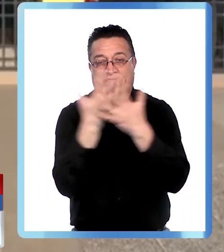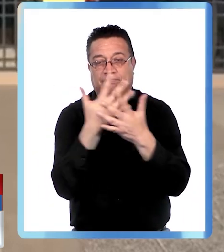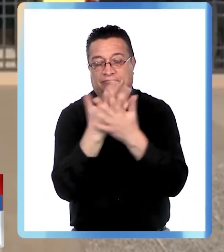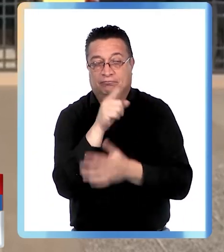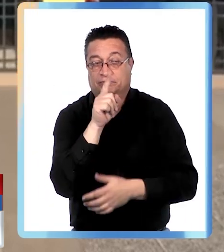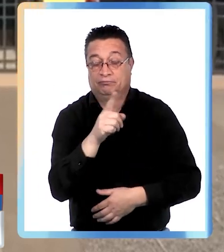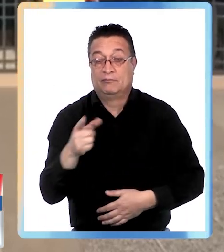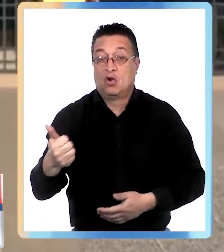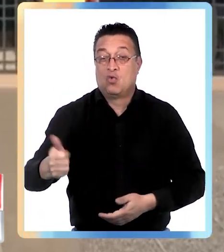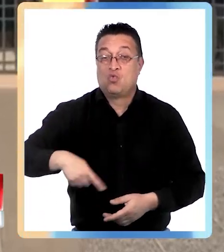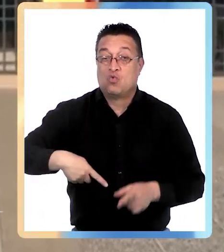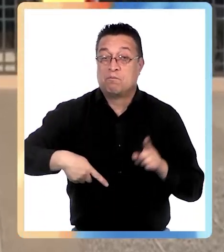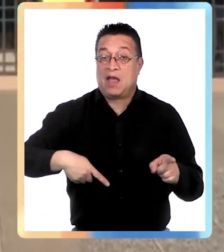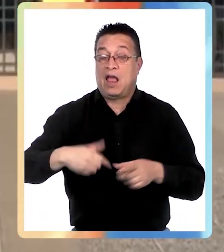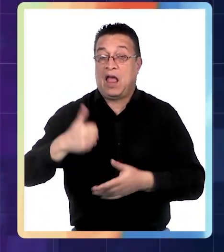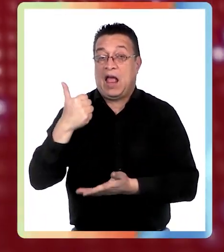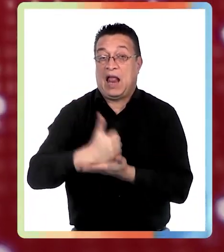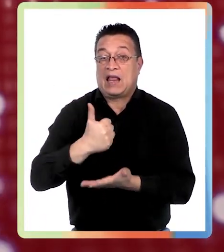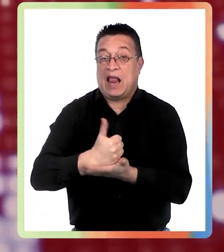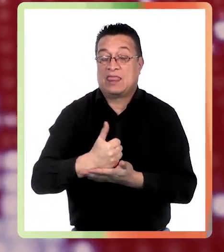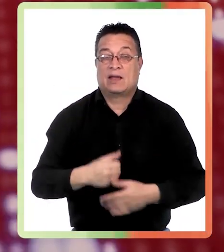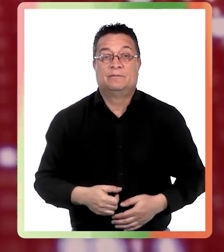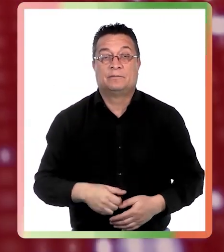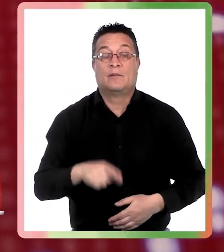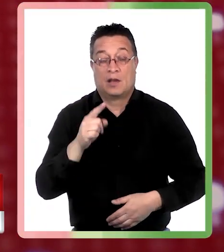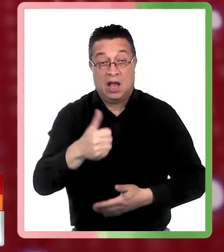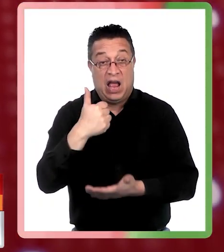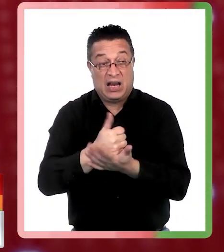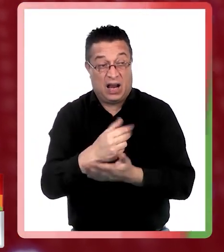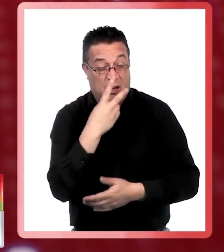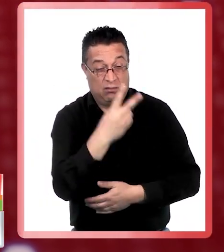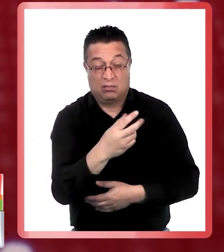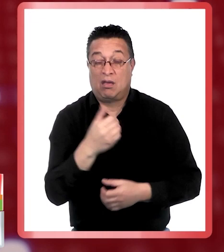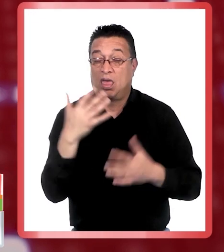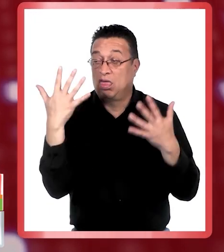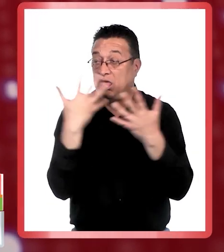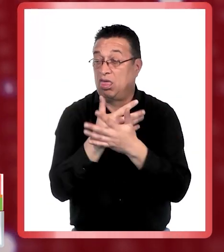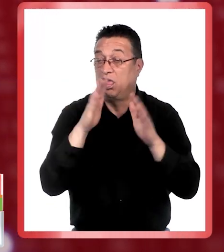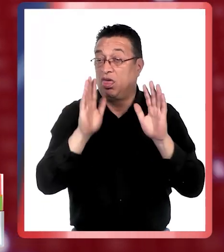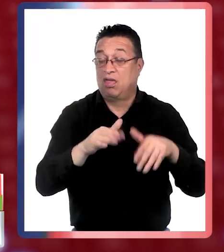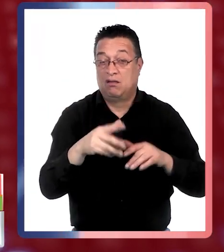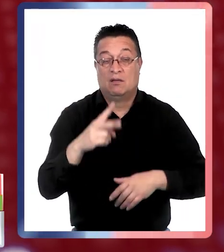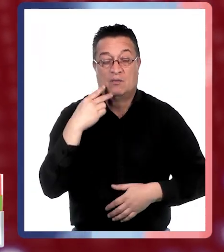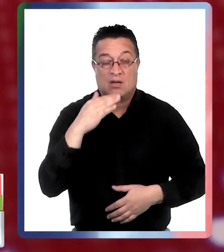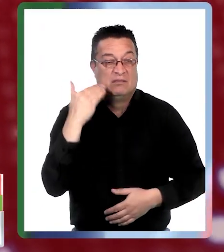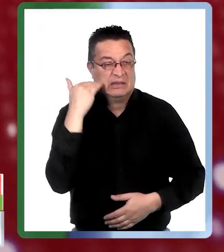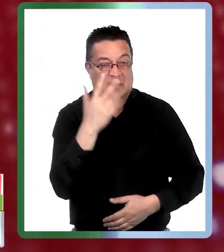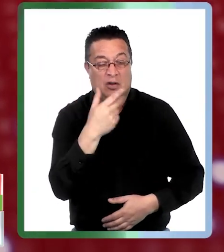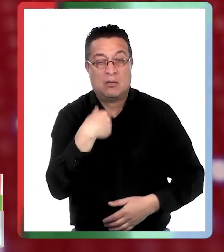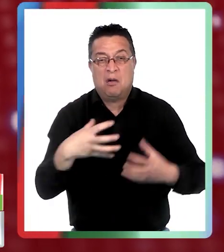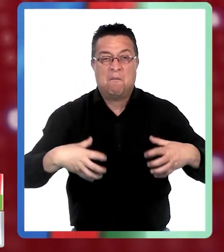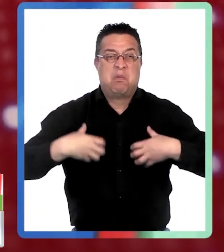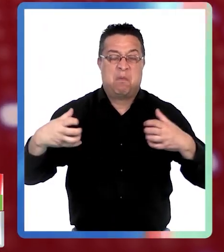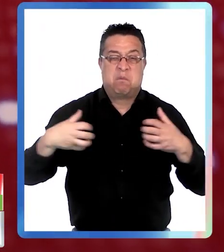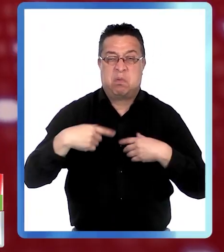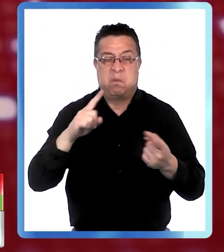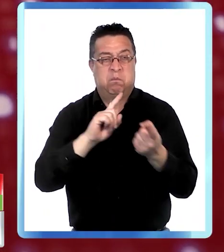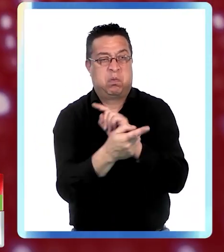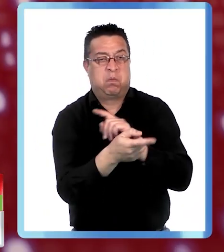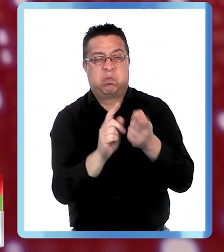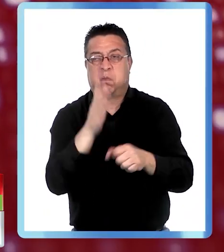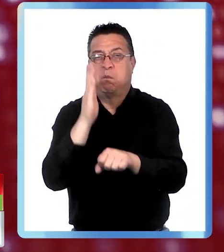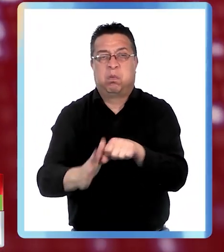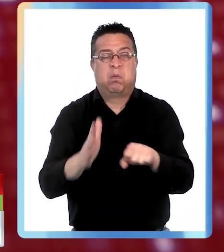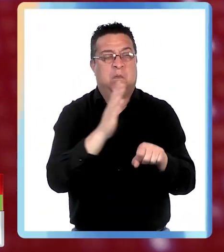negligente del alcalde Velázquez el actuar del alcalde inteligente infantil producto de sus propios arrebatos cambia o